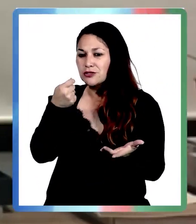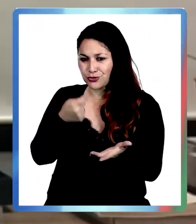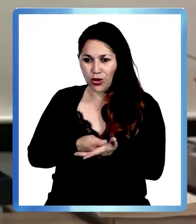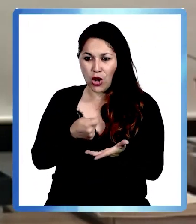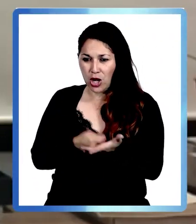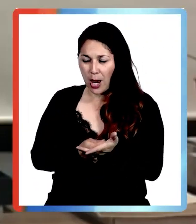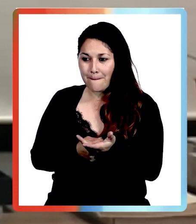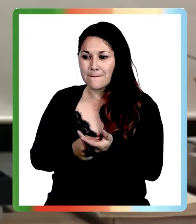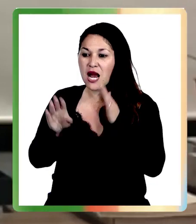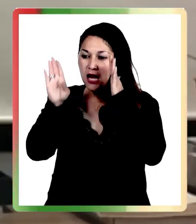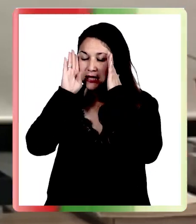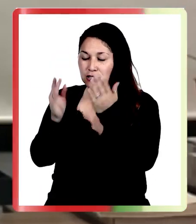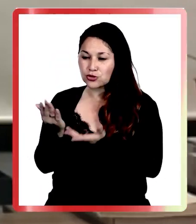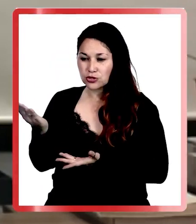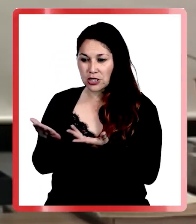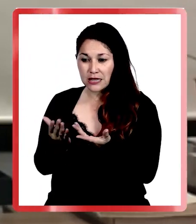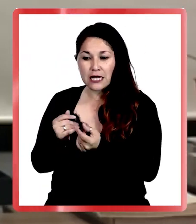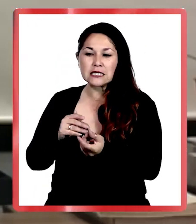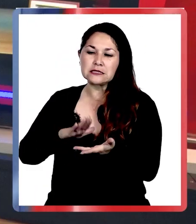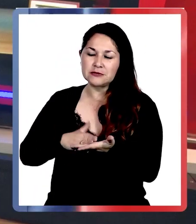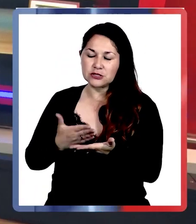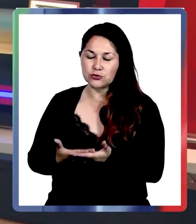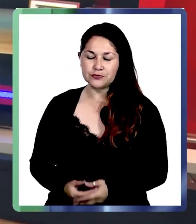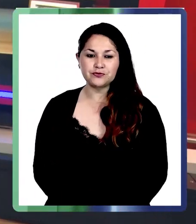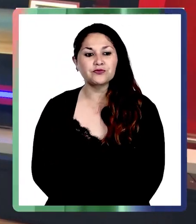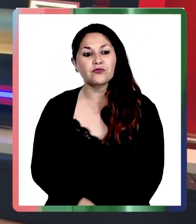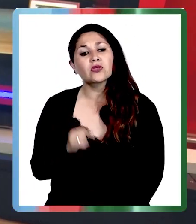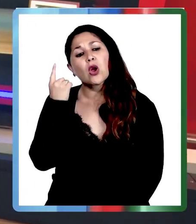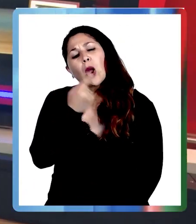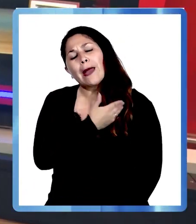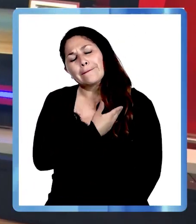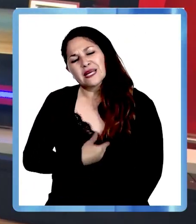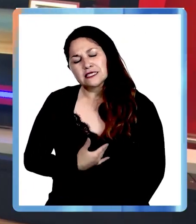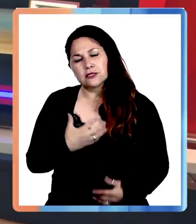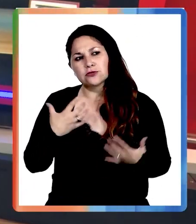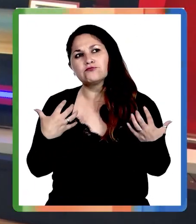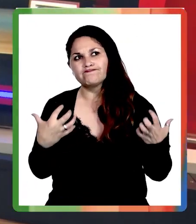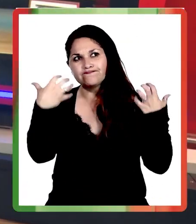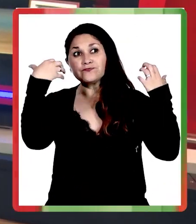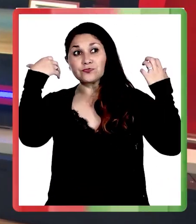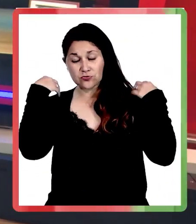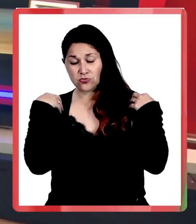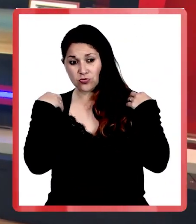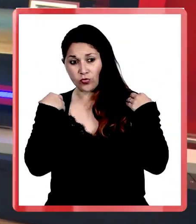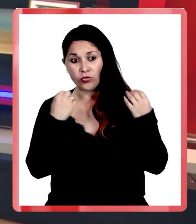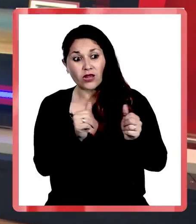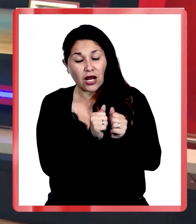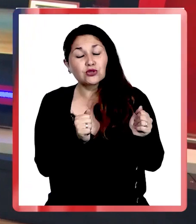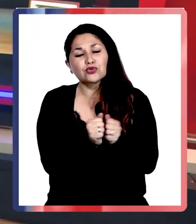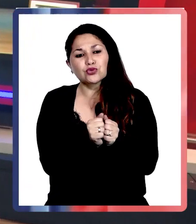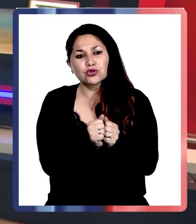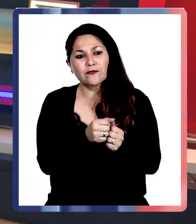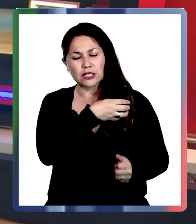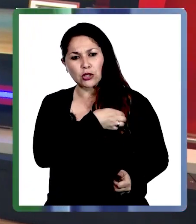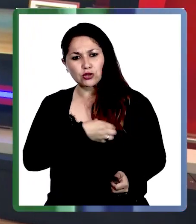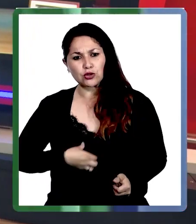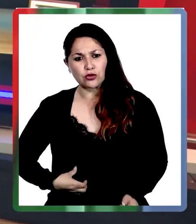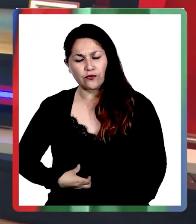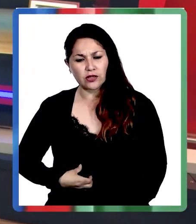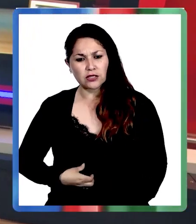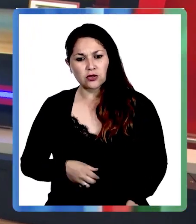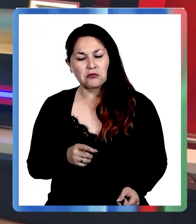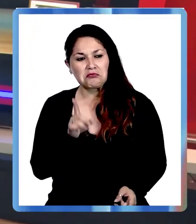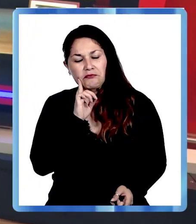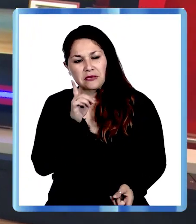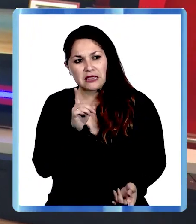bien sus atenciones de salud. Cuando un presidente asume con su gobierno y se encuentra con un parlamento